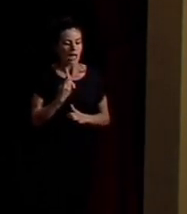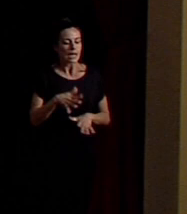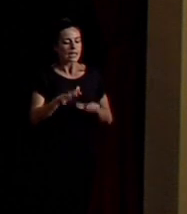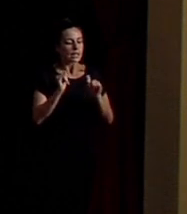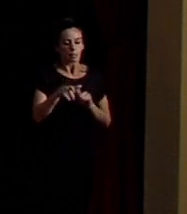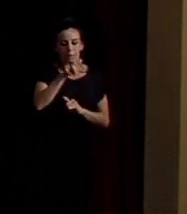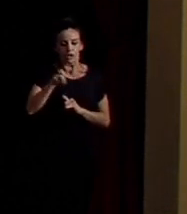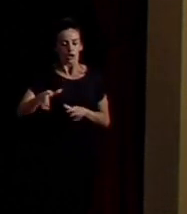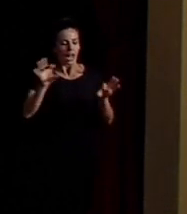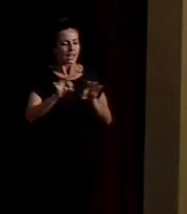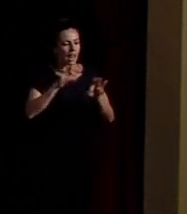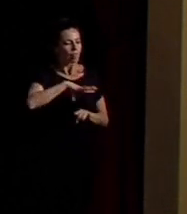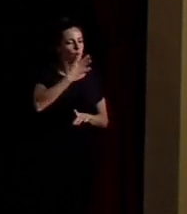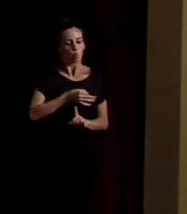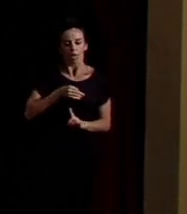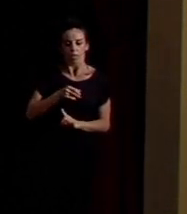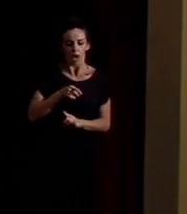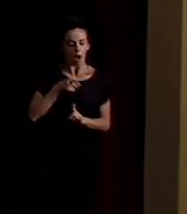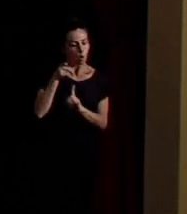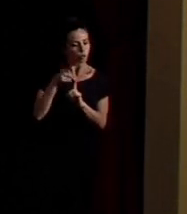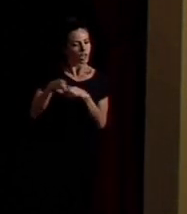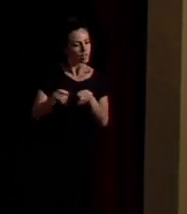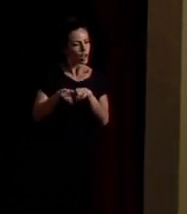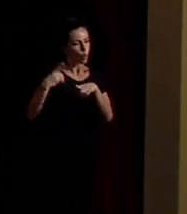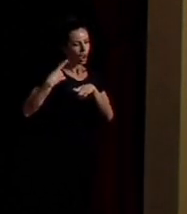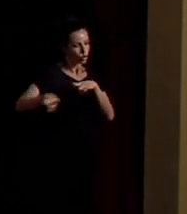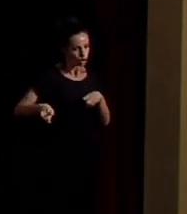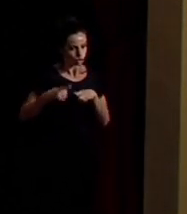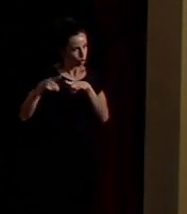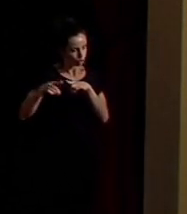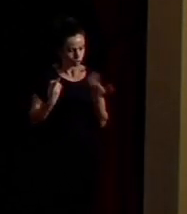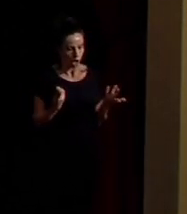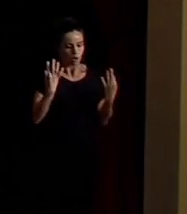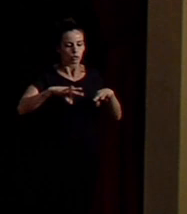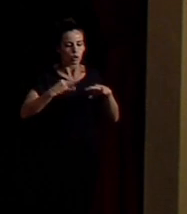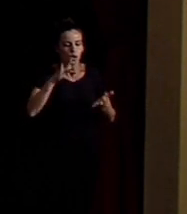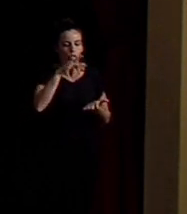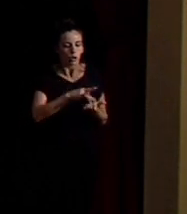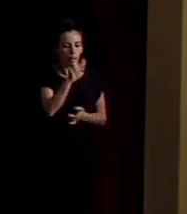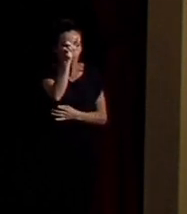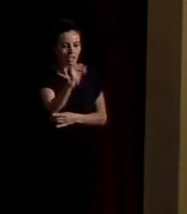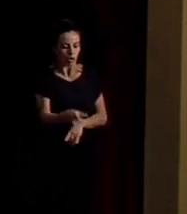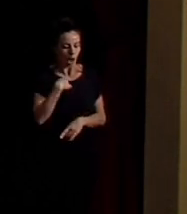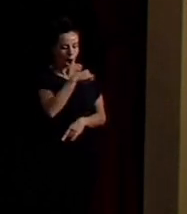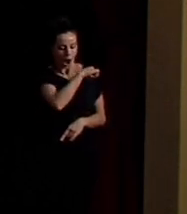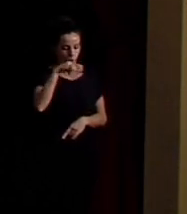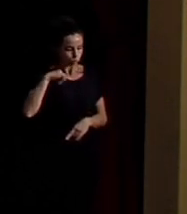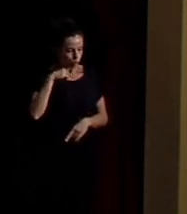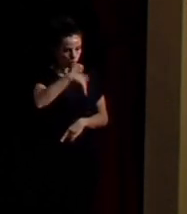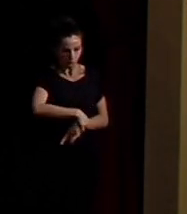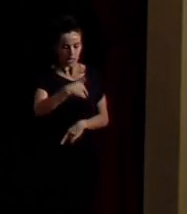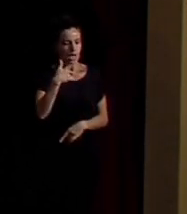ser instrumentalizado, es decir, solamente mediante la consideración del sujeto autónomo y responsable de su propia